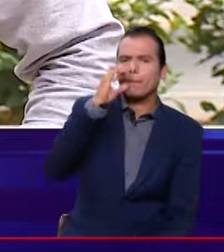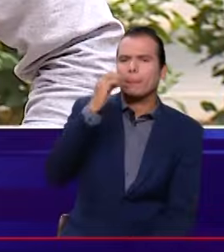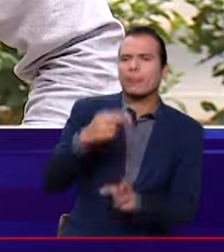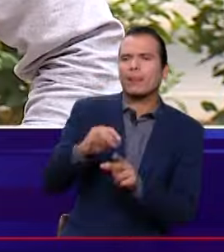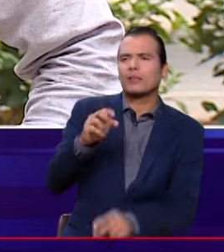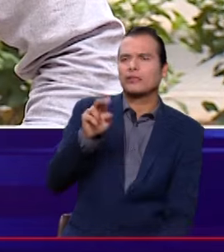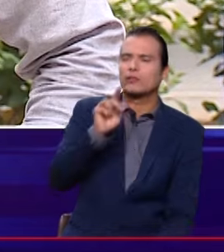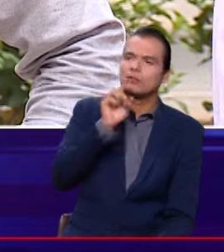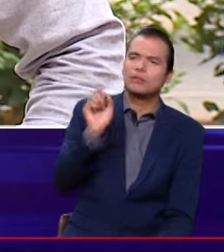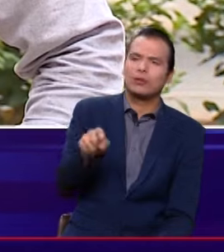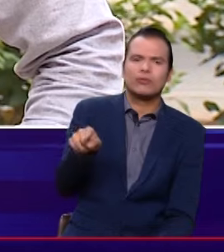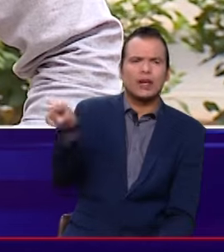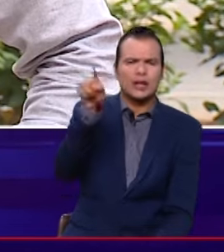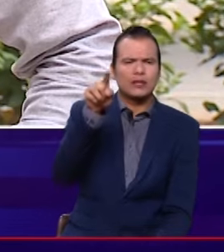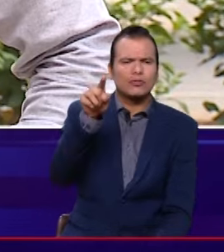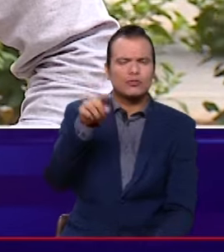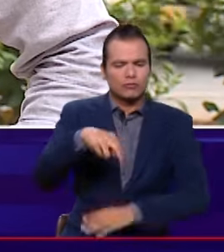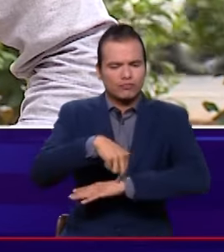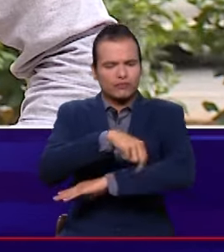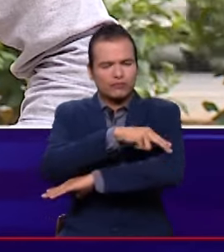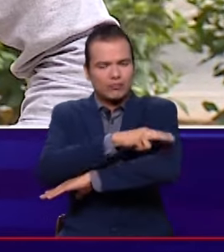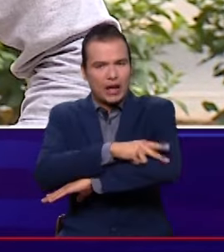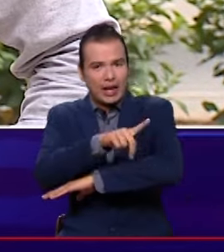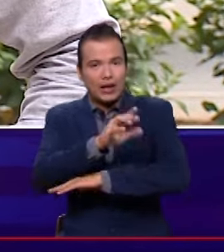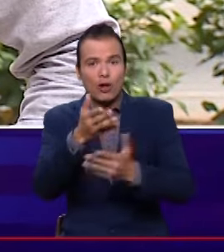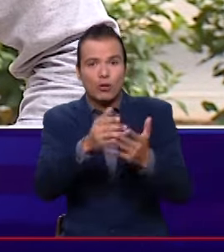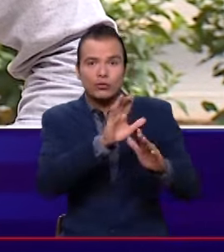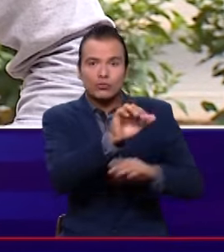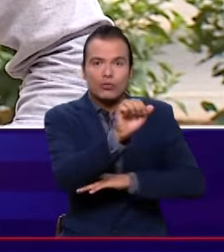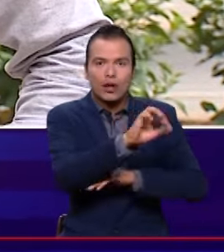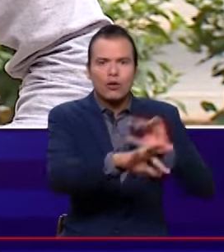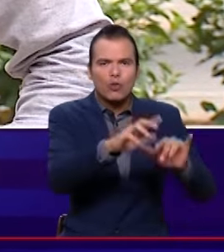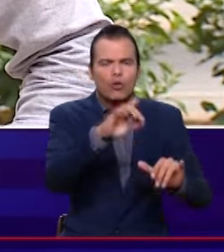qué creen que son ellos los responsables?